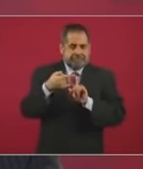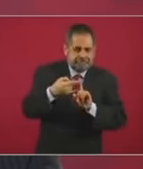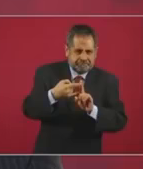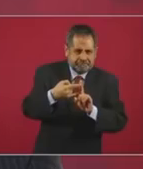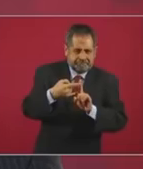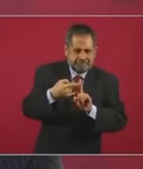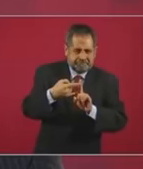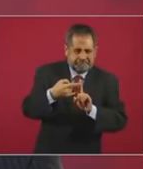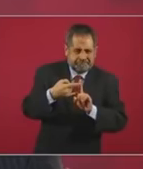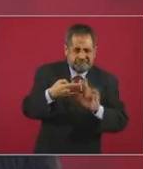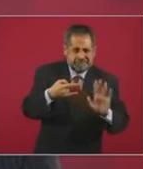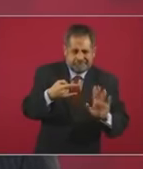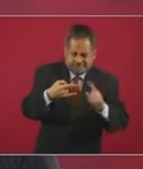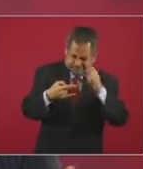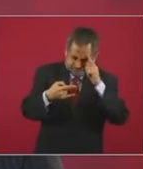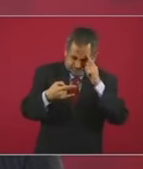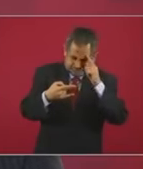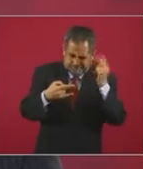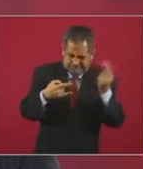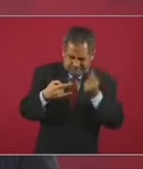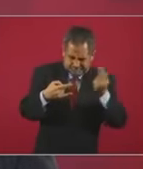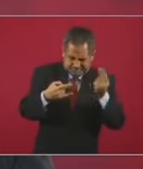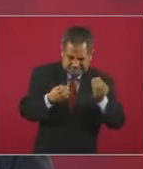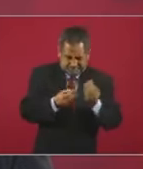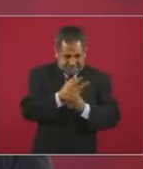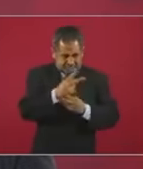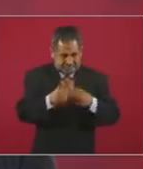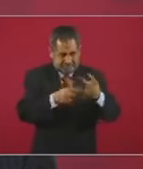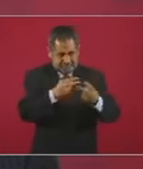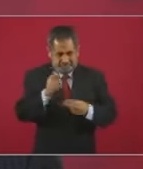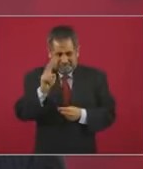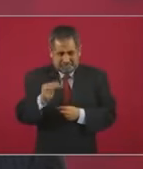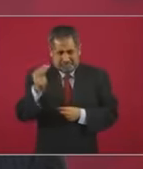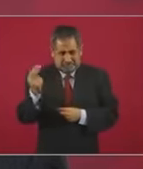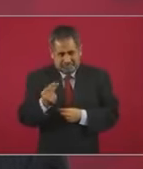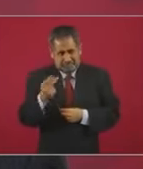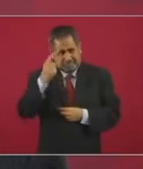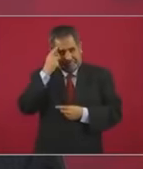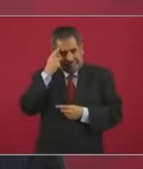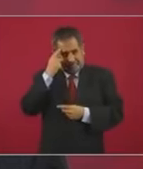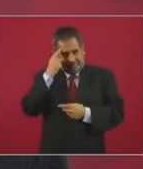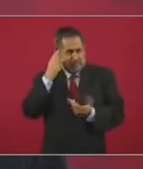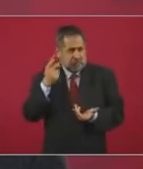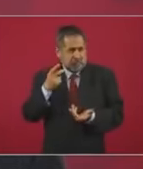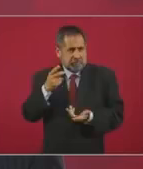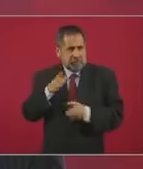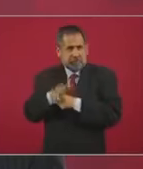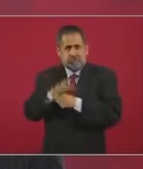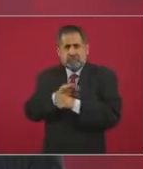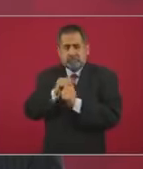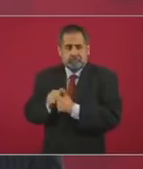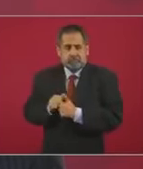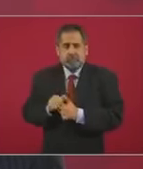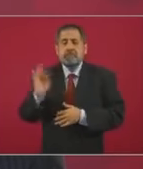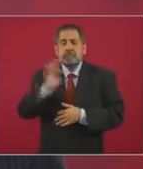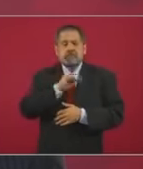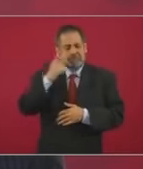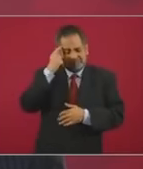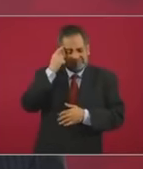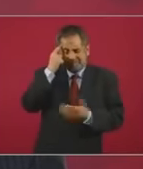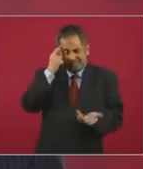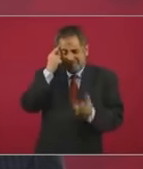segundo pensamiento: ¿vale la pena que salga? ¿Es estrictamente necesario que salga? Si la respuesta es no, si